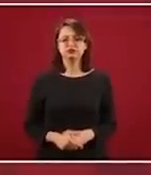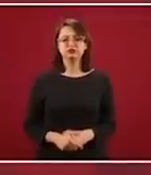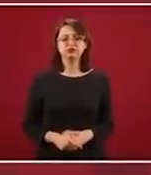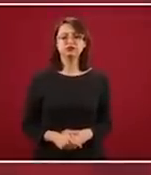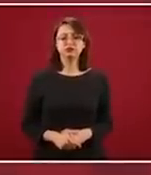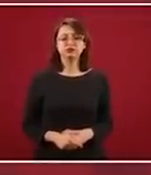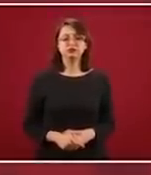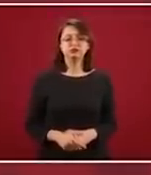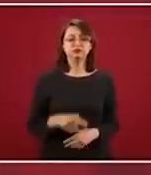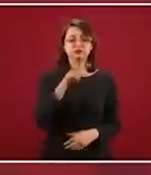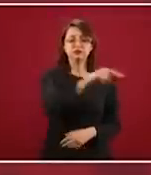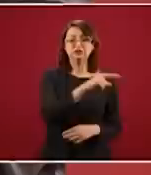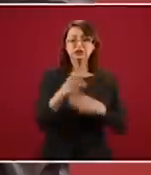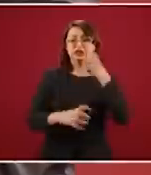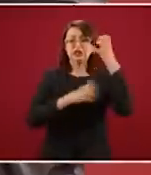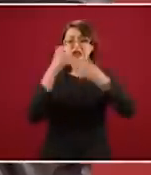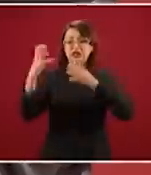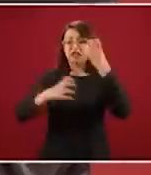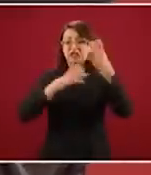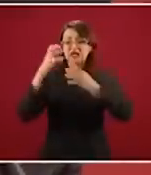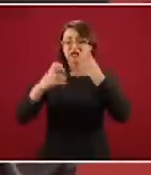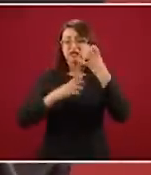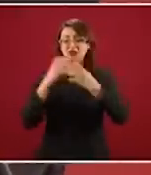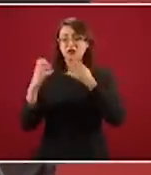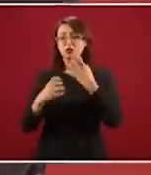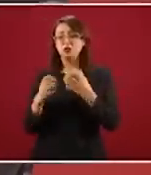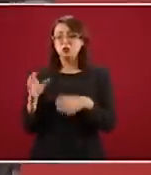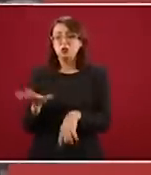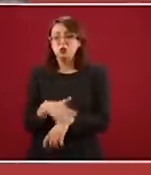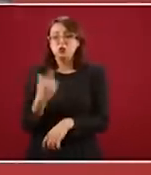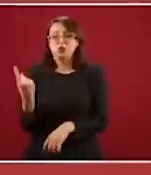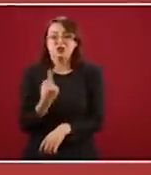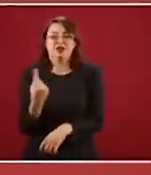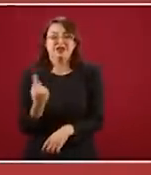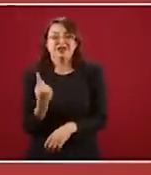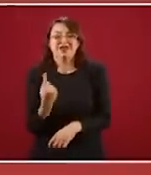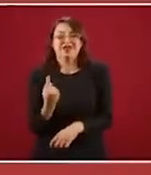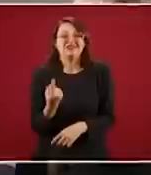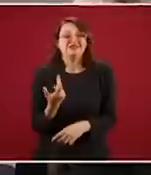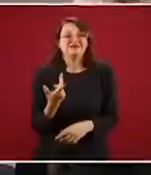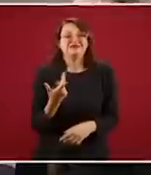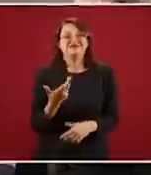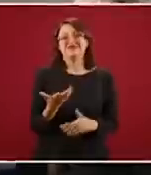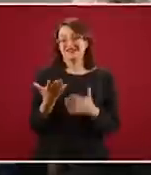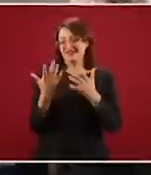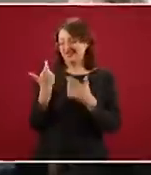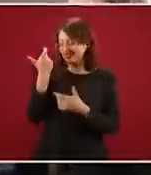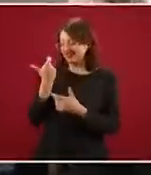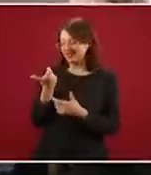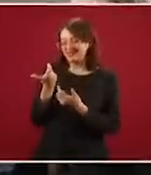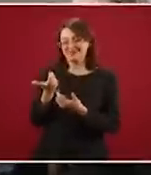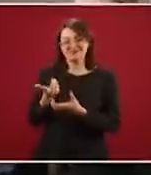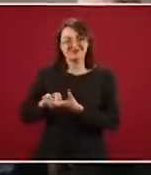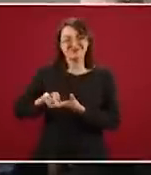representan ahorros importantes.